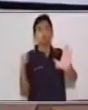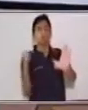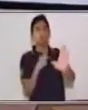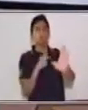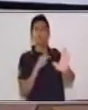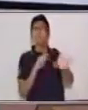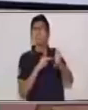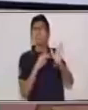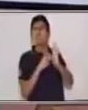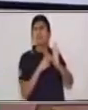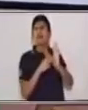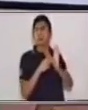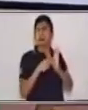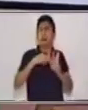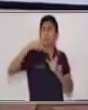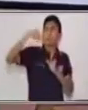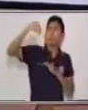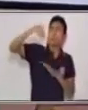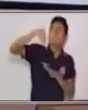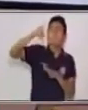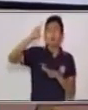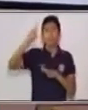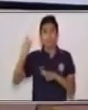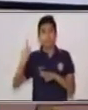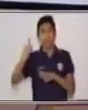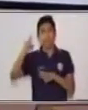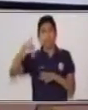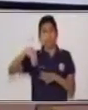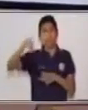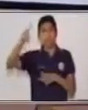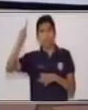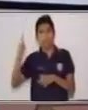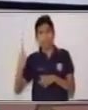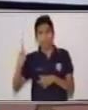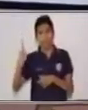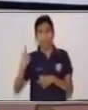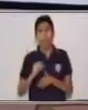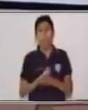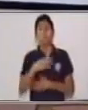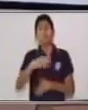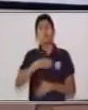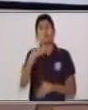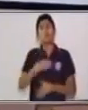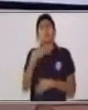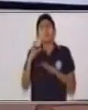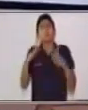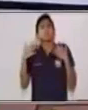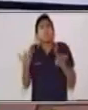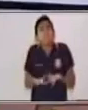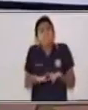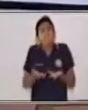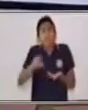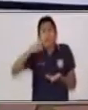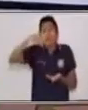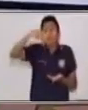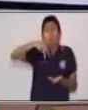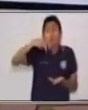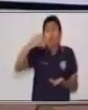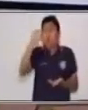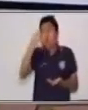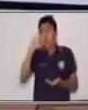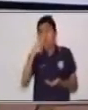función sintáctica, modificador directo. Maestros, núcleo del